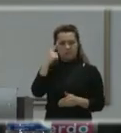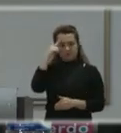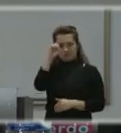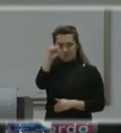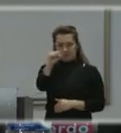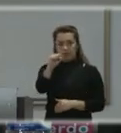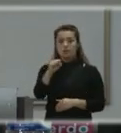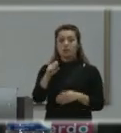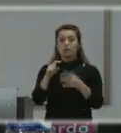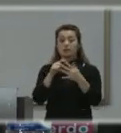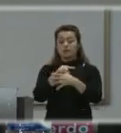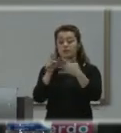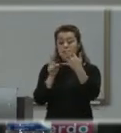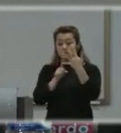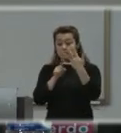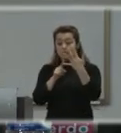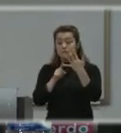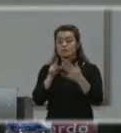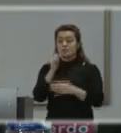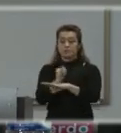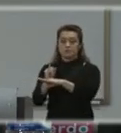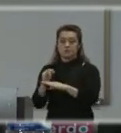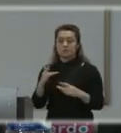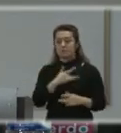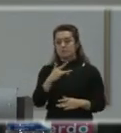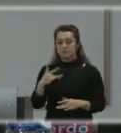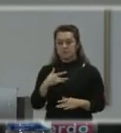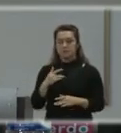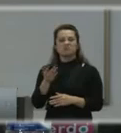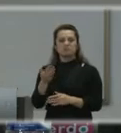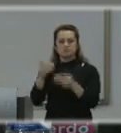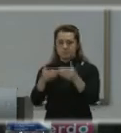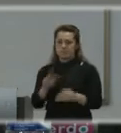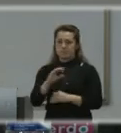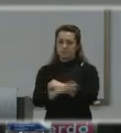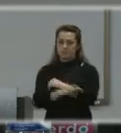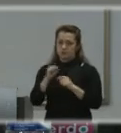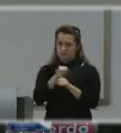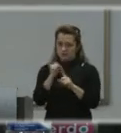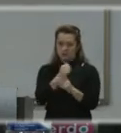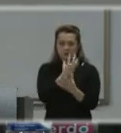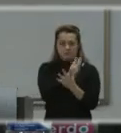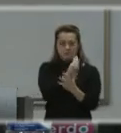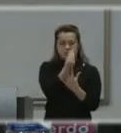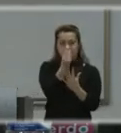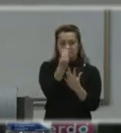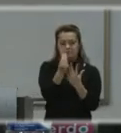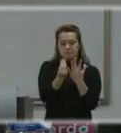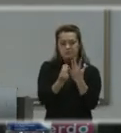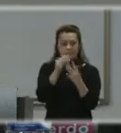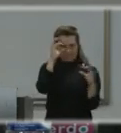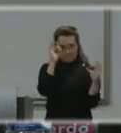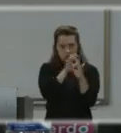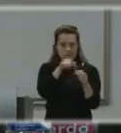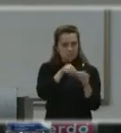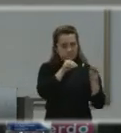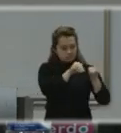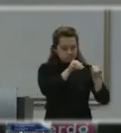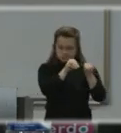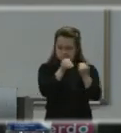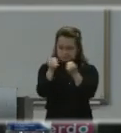e instituciones de salud y educación para personas con discapacidad psicosocial. Esos fueron los grupos de, a partir del cual